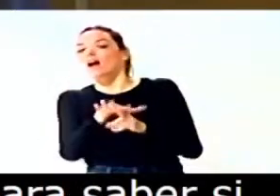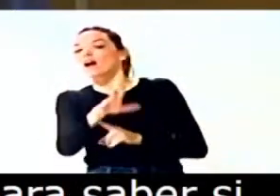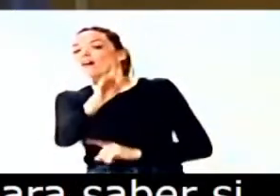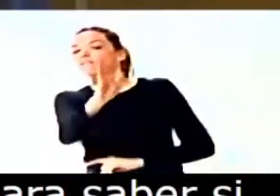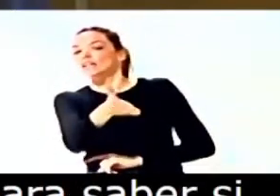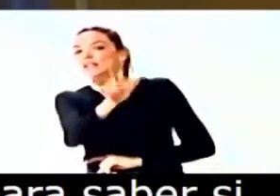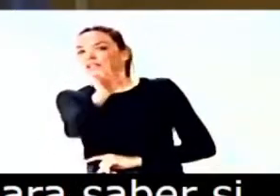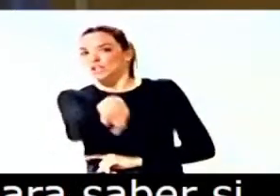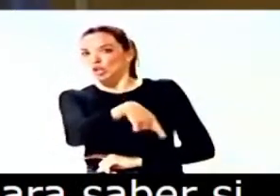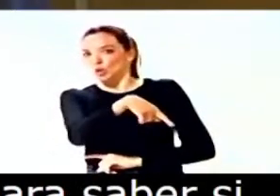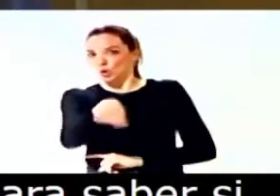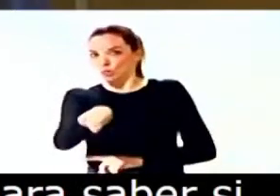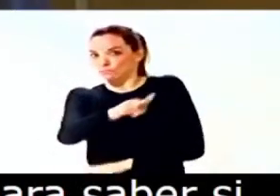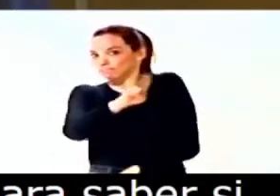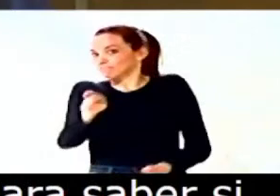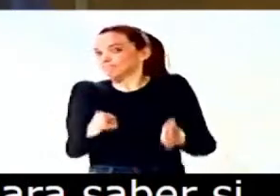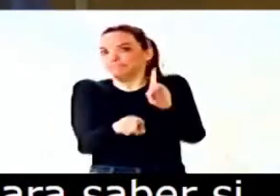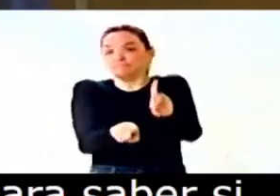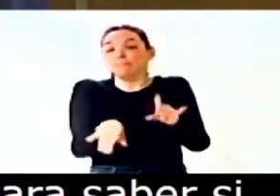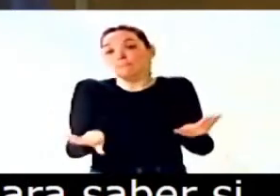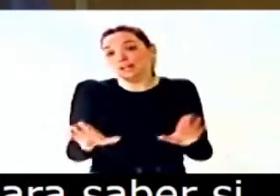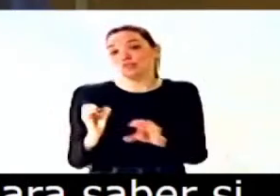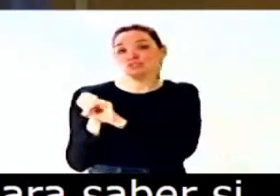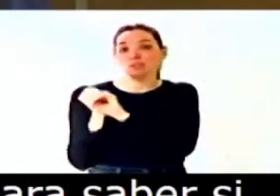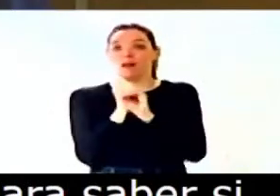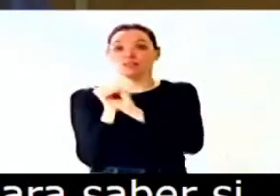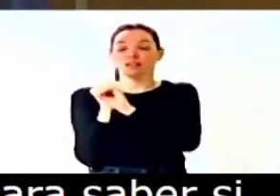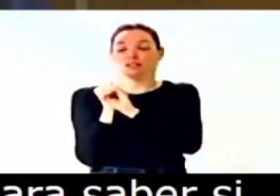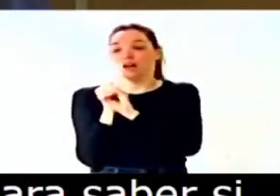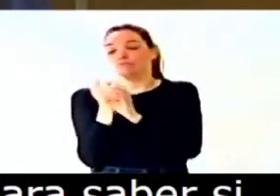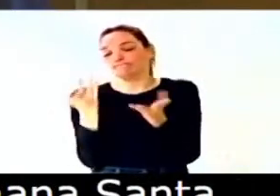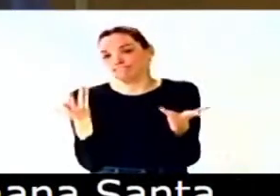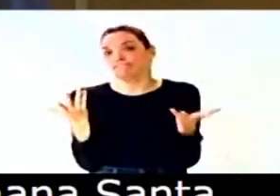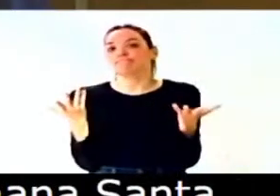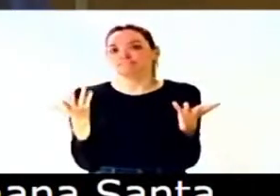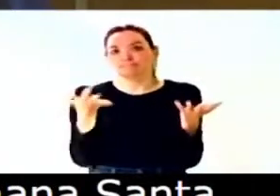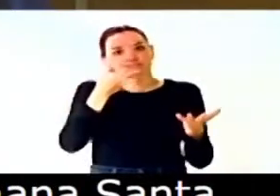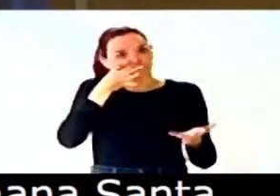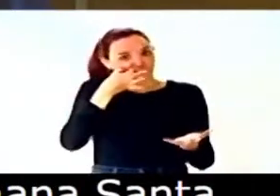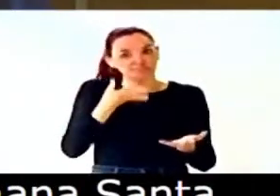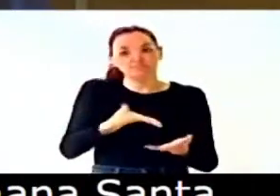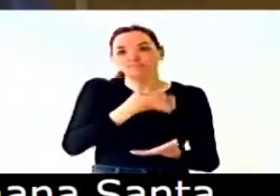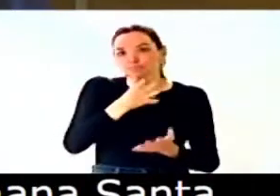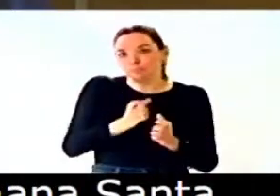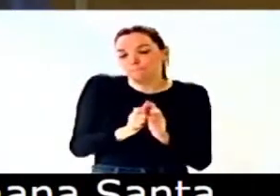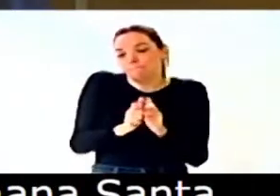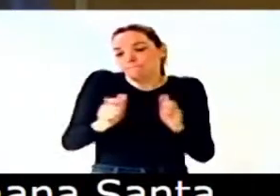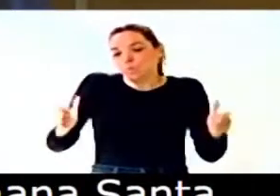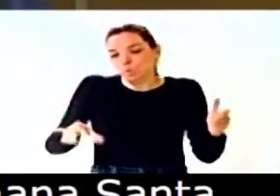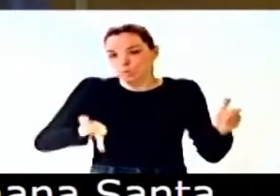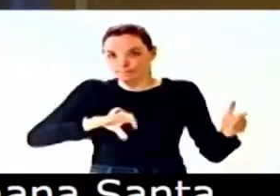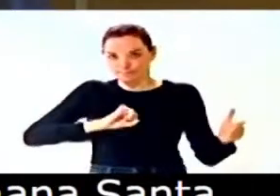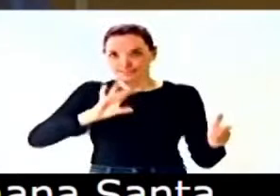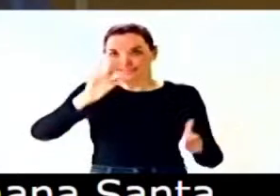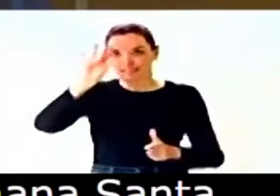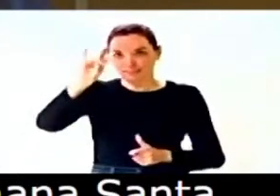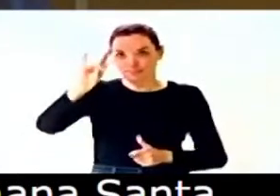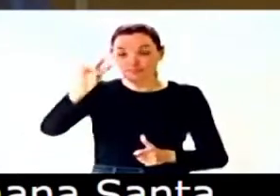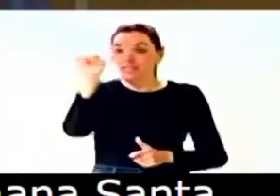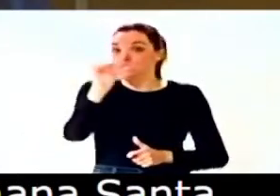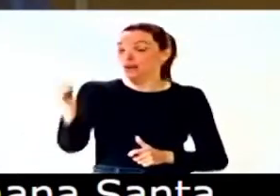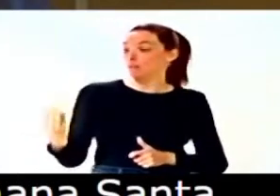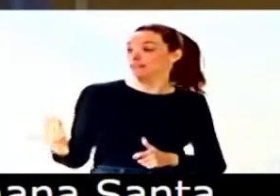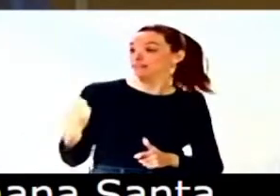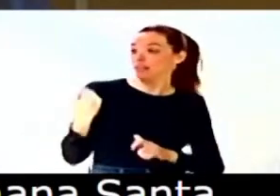que sí sabemos es que la Semana Santa está incidiendo en el repunte de casos. Y la semana pasada,